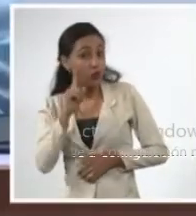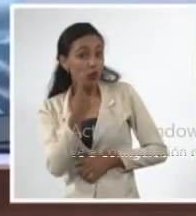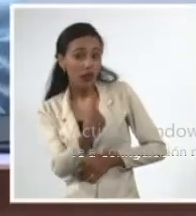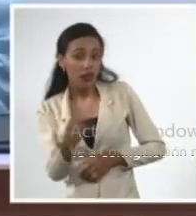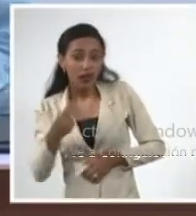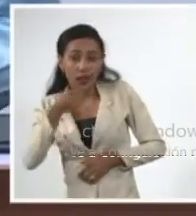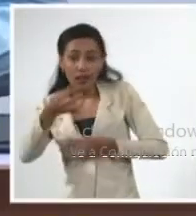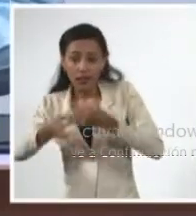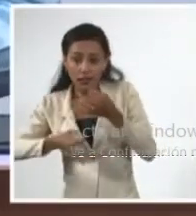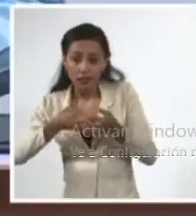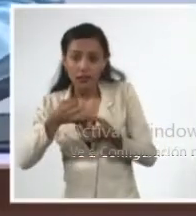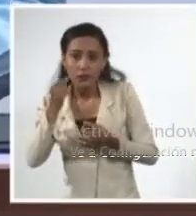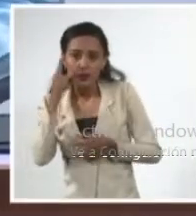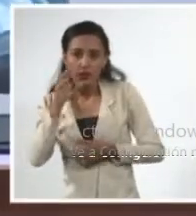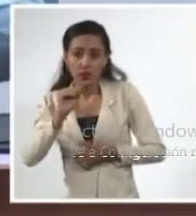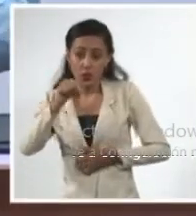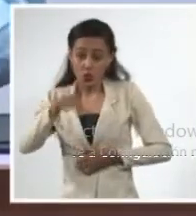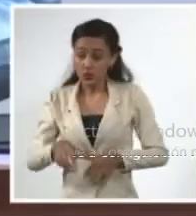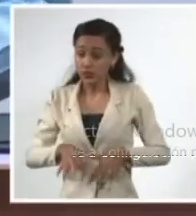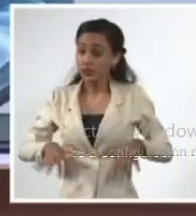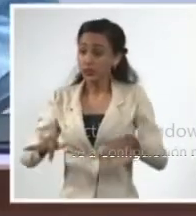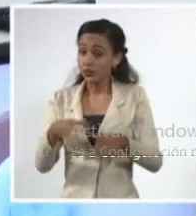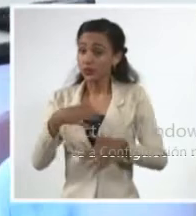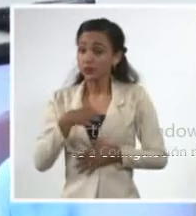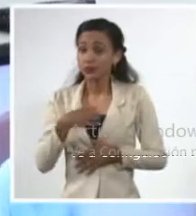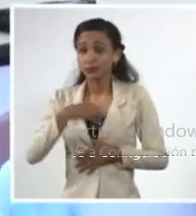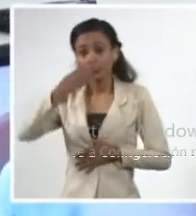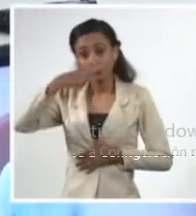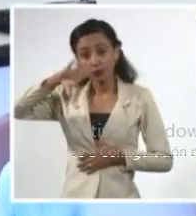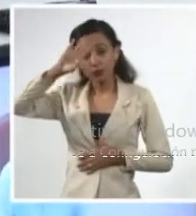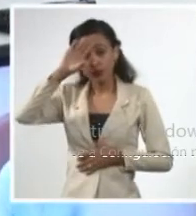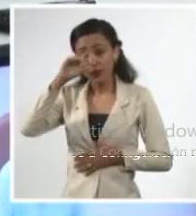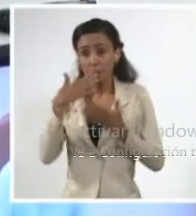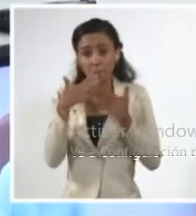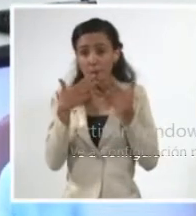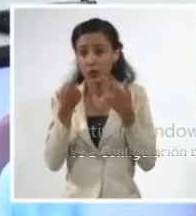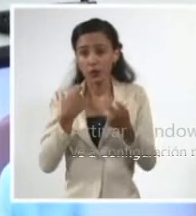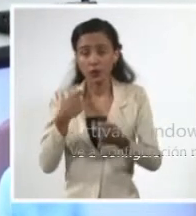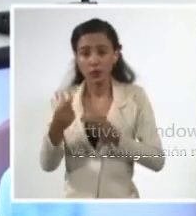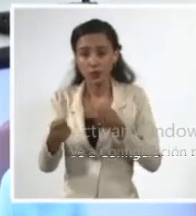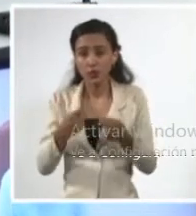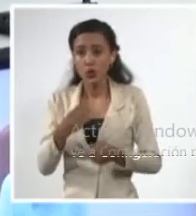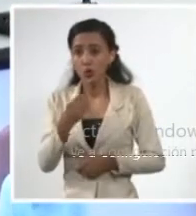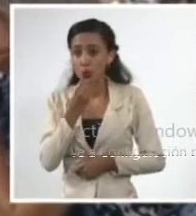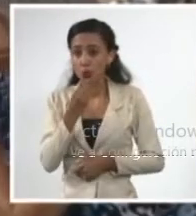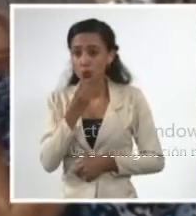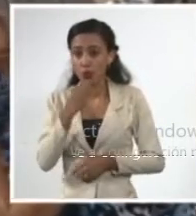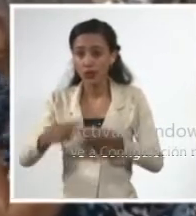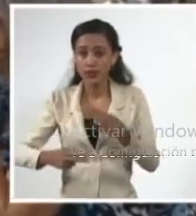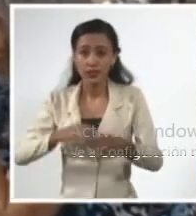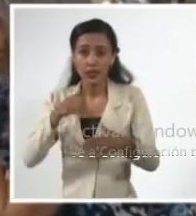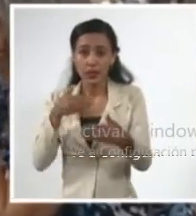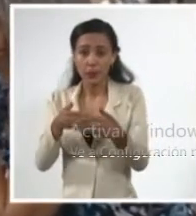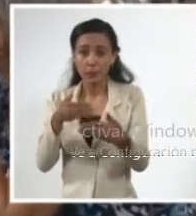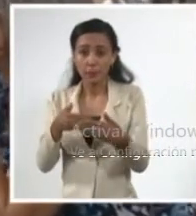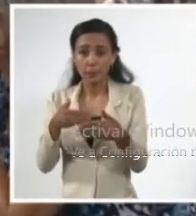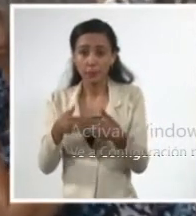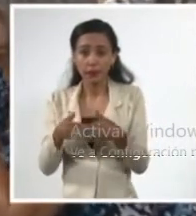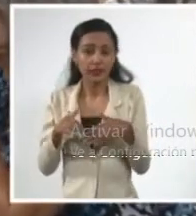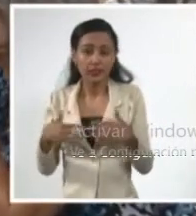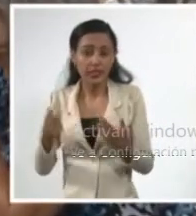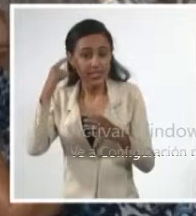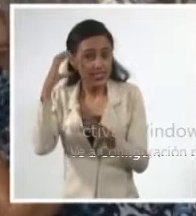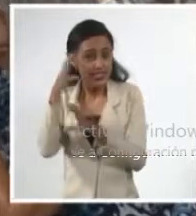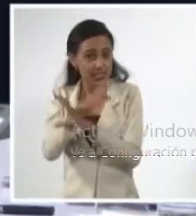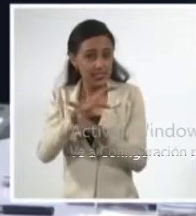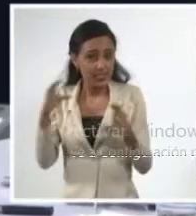les manifestó que hoy en la situación que vive el país, una de las mejores inversiones que puede hacer el sector empresarial es en ciencia,